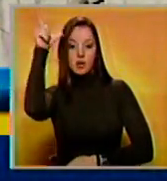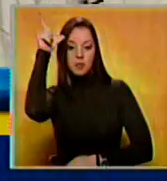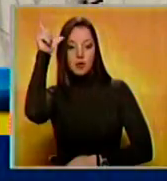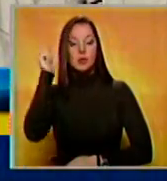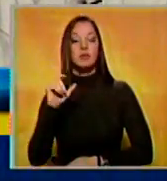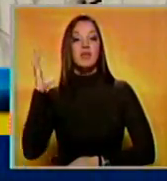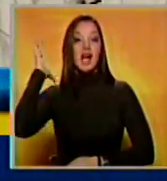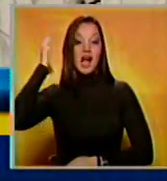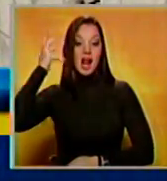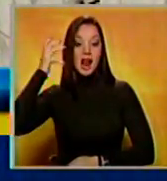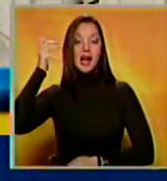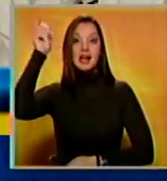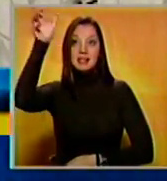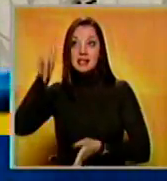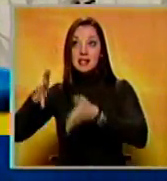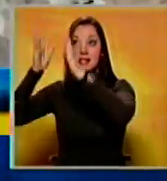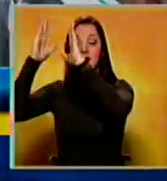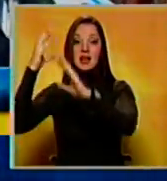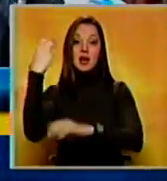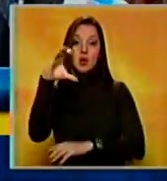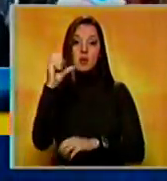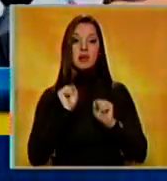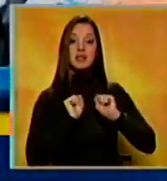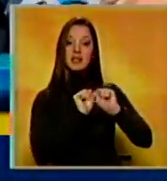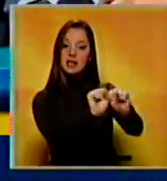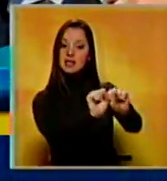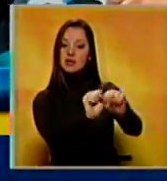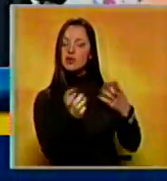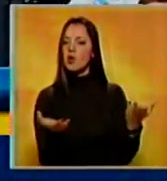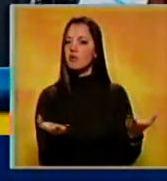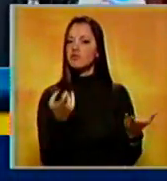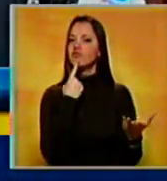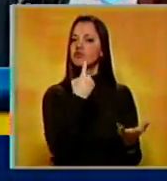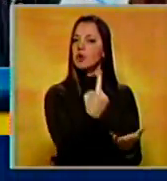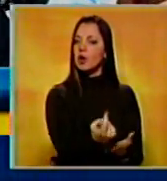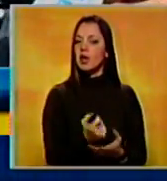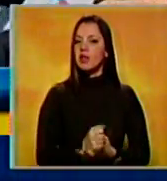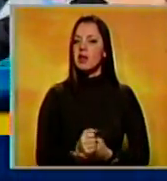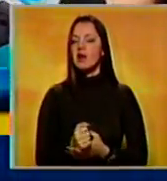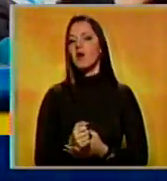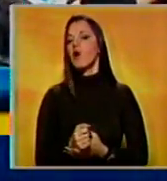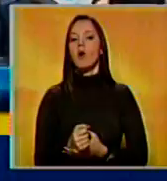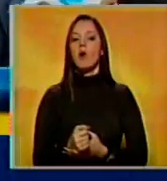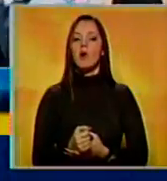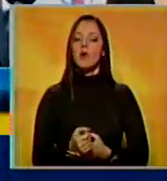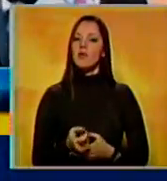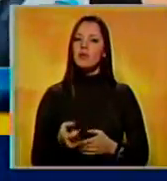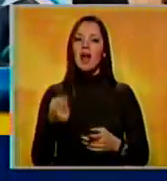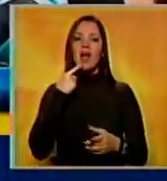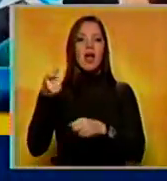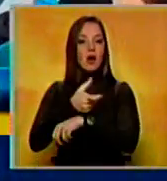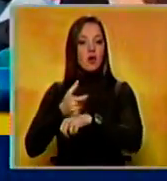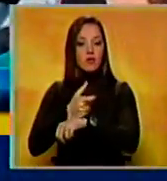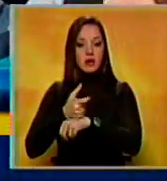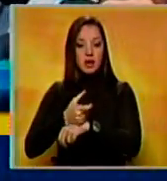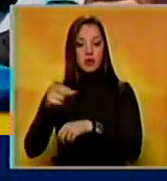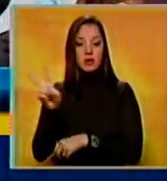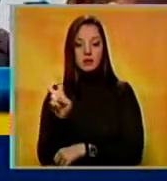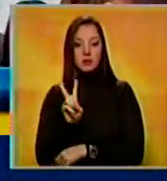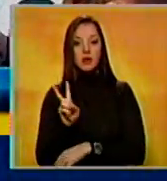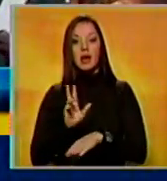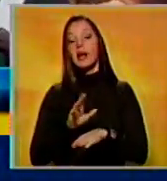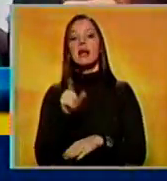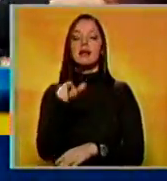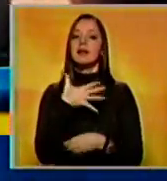colombiana rechazó los señalamientos y calificativos en contra del expresidente Andrés pastrana manifestando que